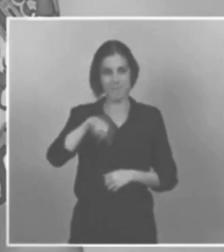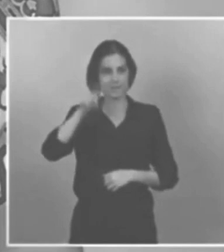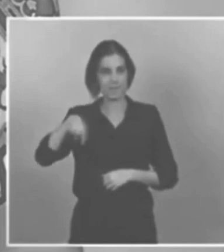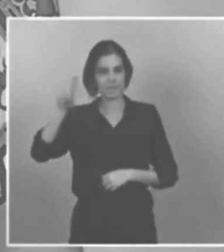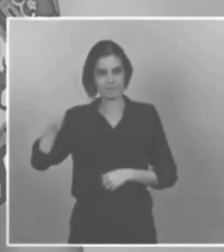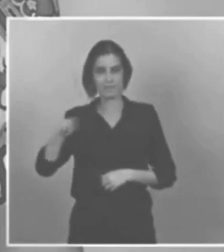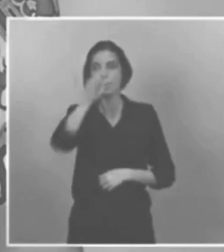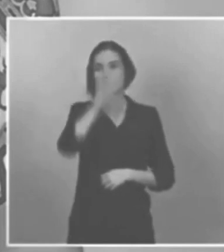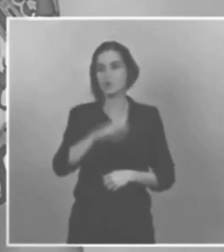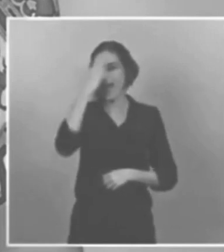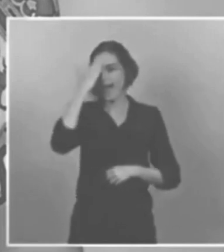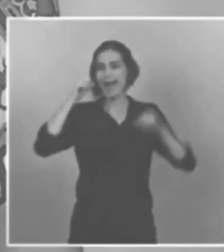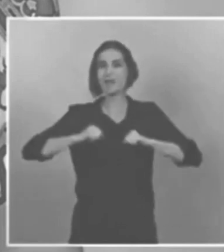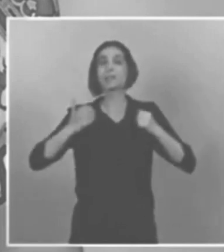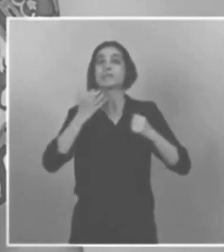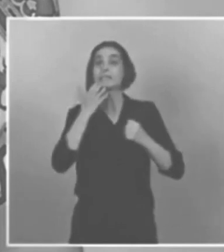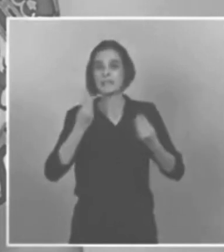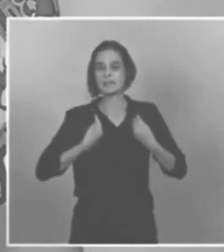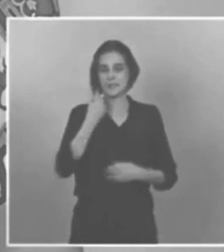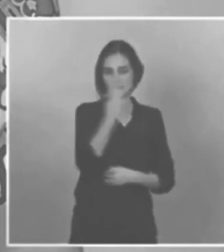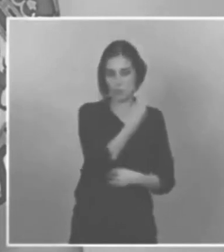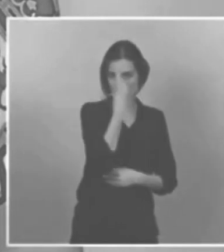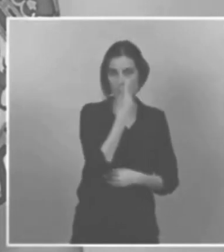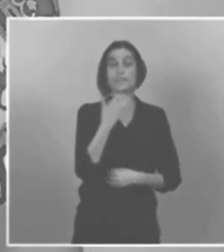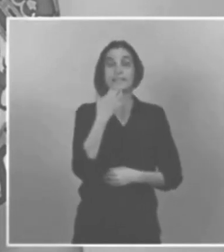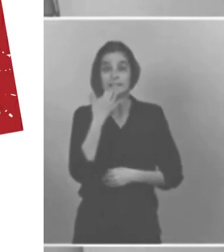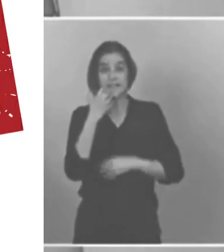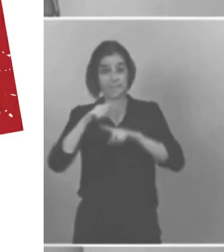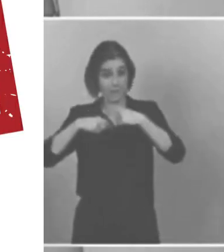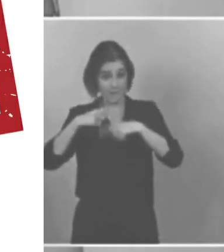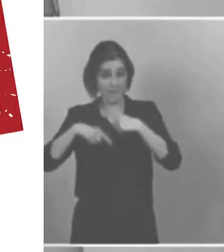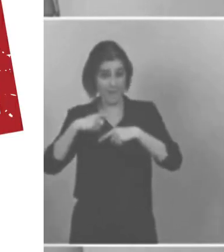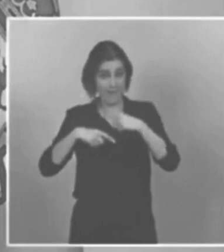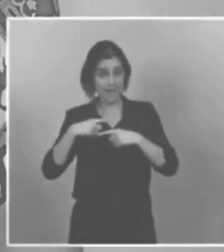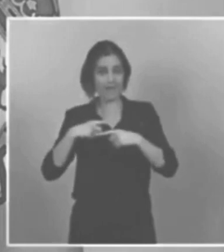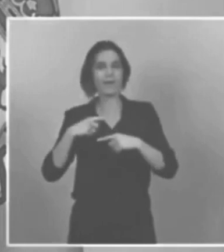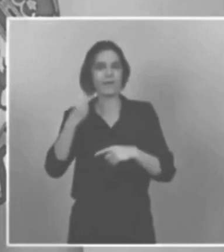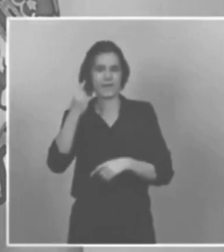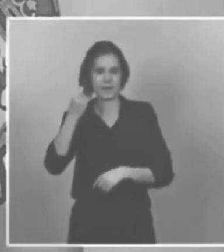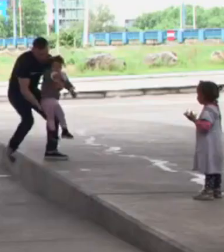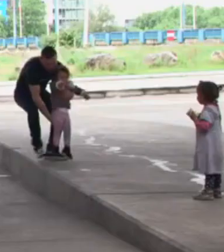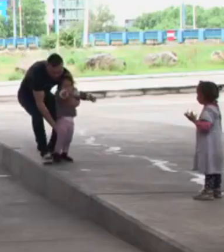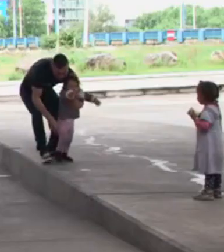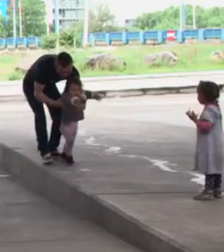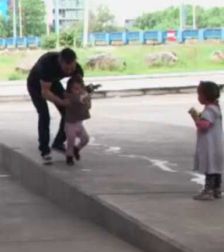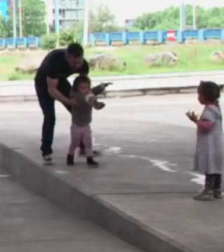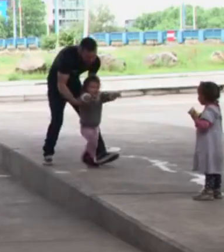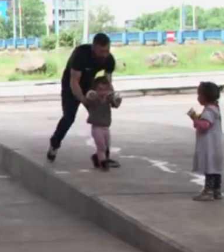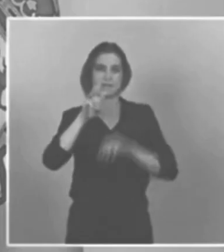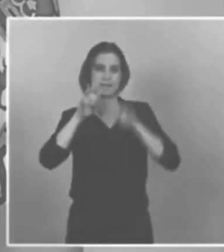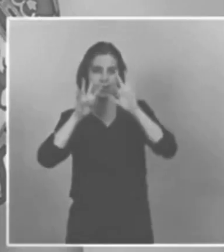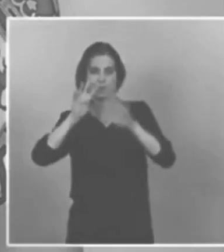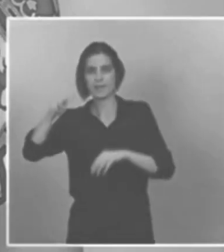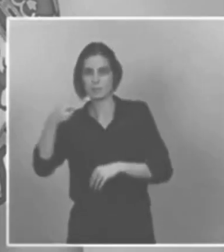y con suerte, quizá una prestación por desempleo durante cuatro meses, pero nunca ese ingreso mínimo vital, le obligarían a sobrevivir lo que quedará de